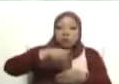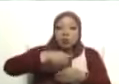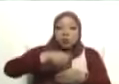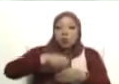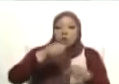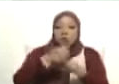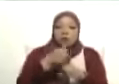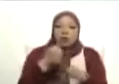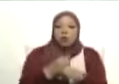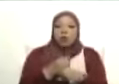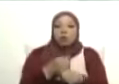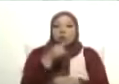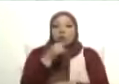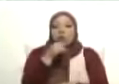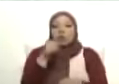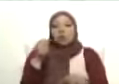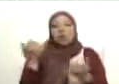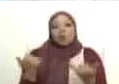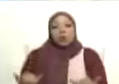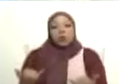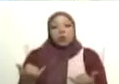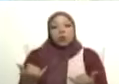en un repliegue lineal.